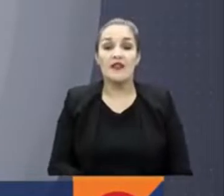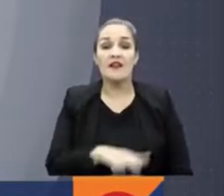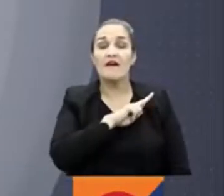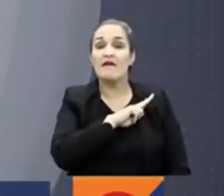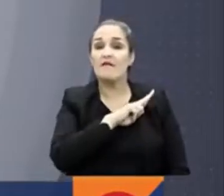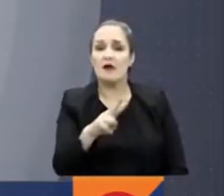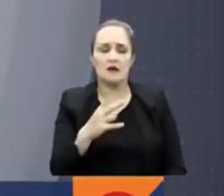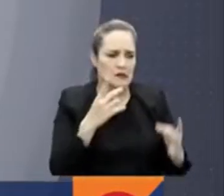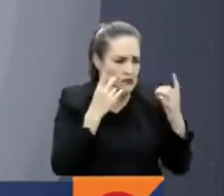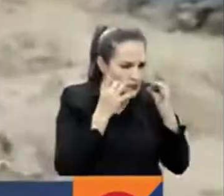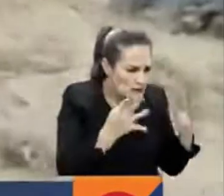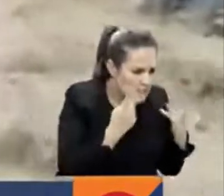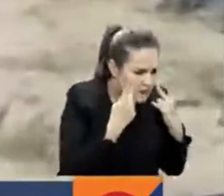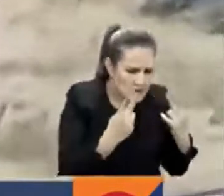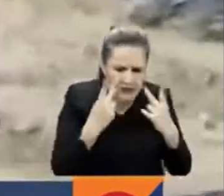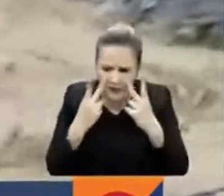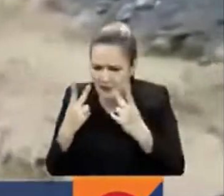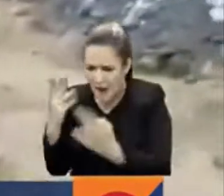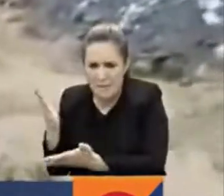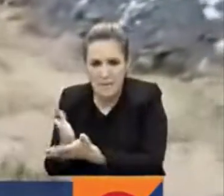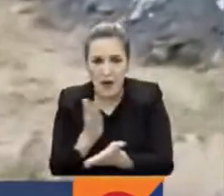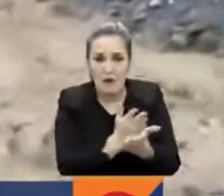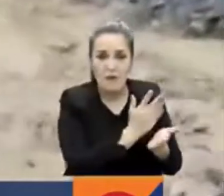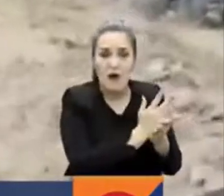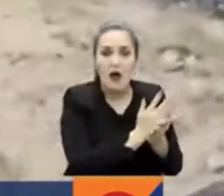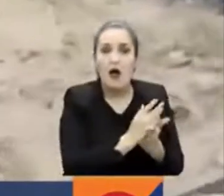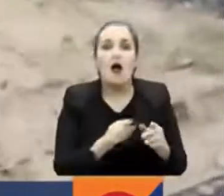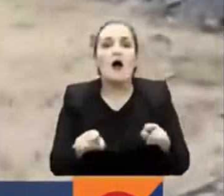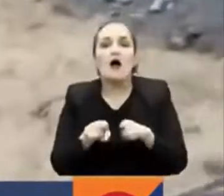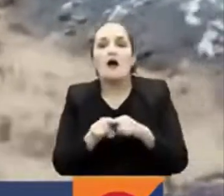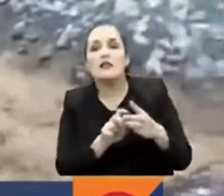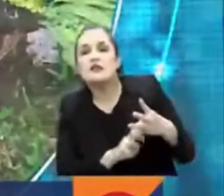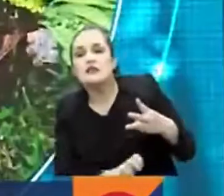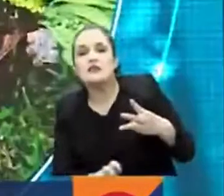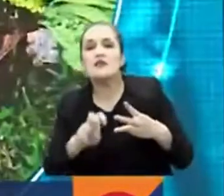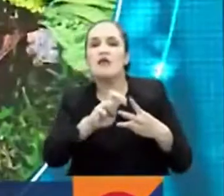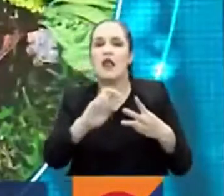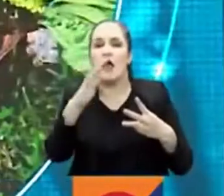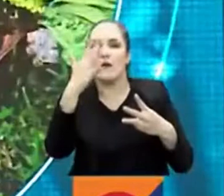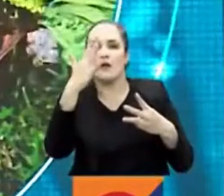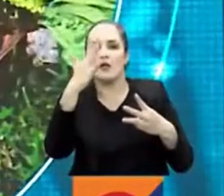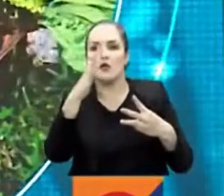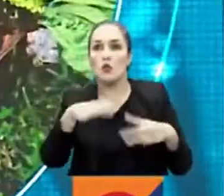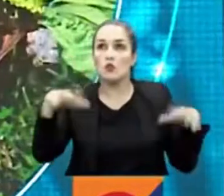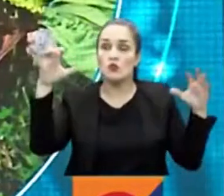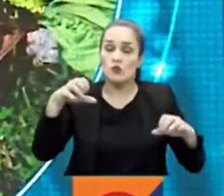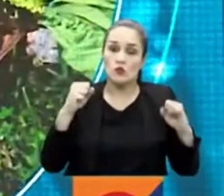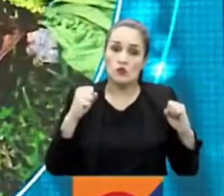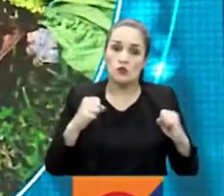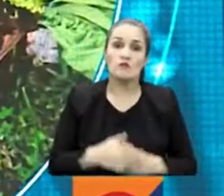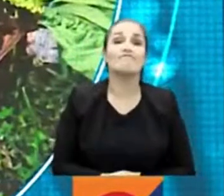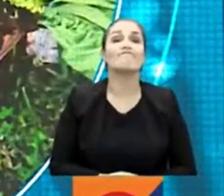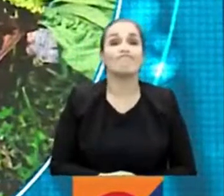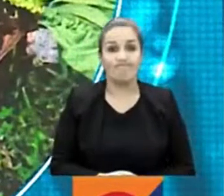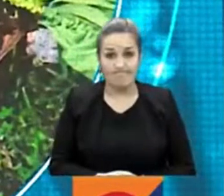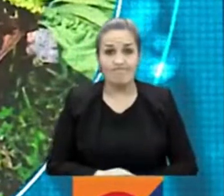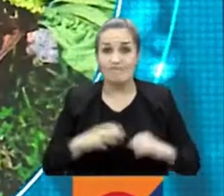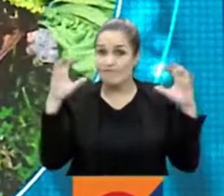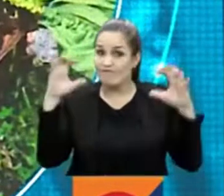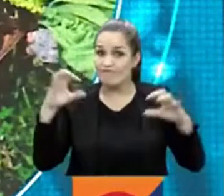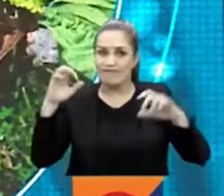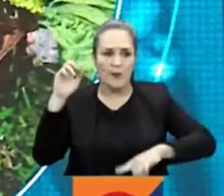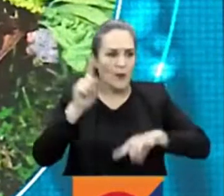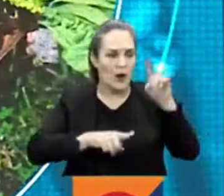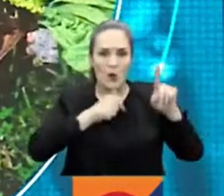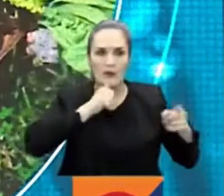está en calamidad pública y hay alerta amarilla ante la temporada de lluvias. Definitivamente las lluvias no dan tregua.